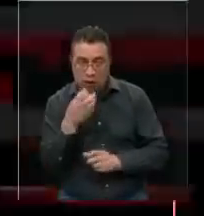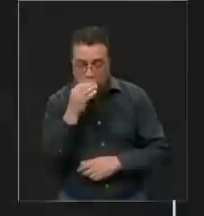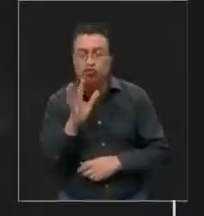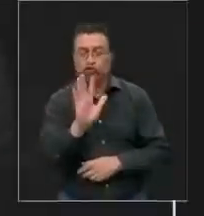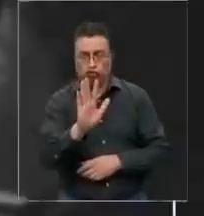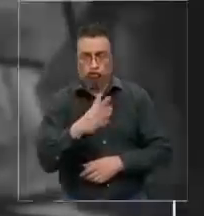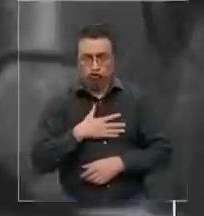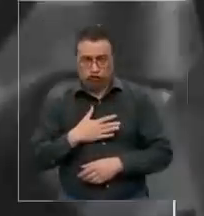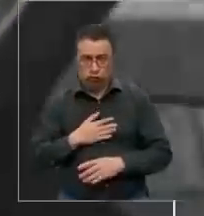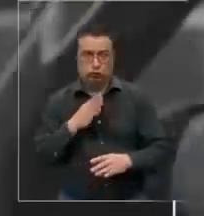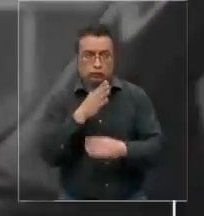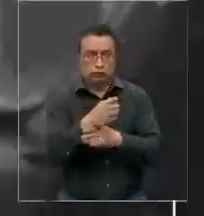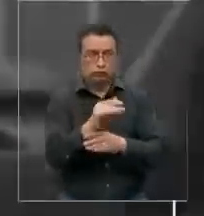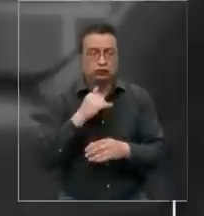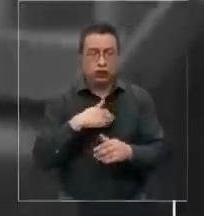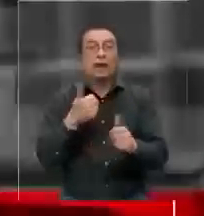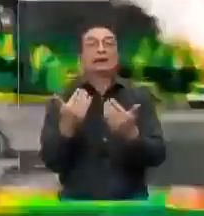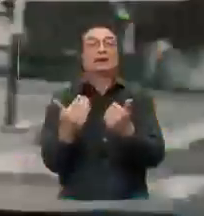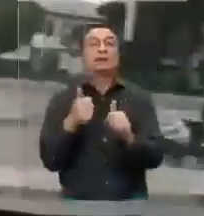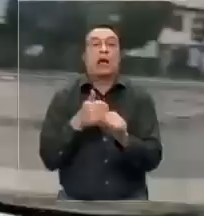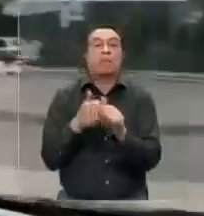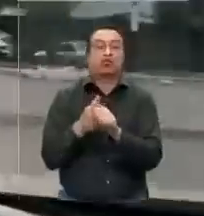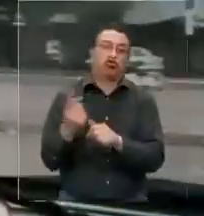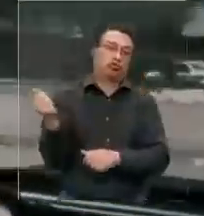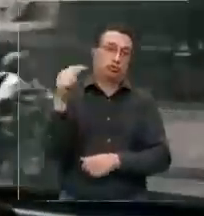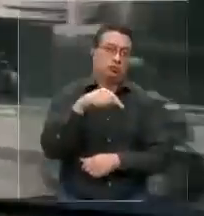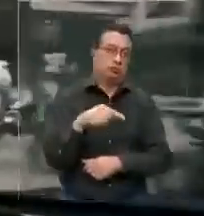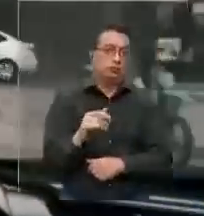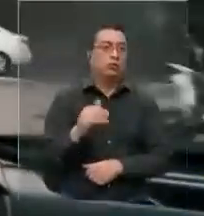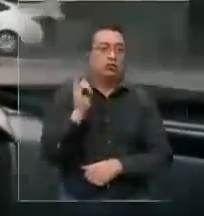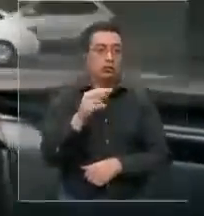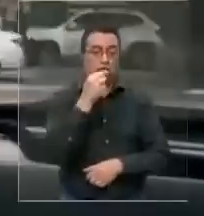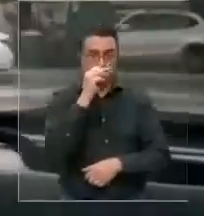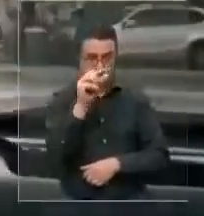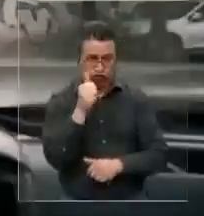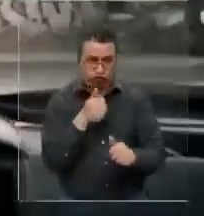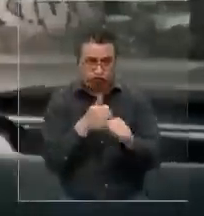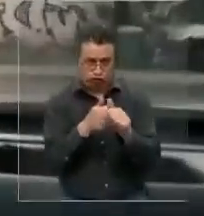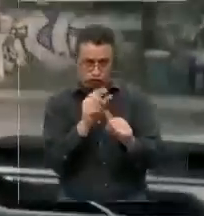Mantente ahí. Necesitamos apoyo en el lugar. Estamos próximos.